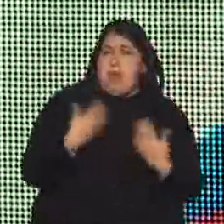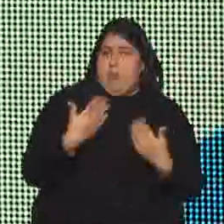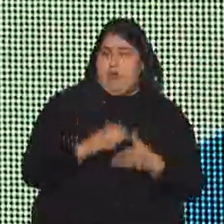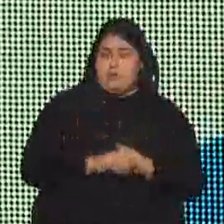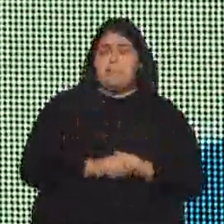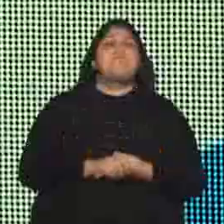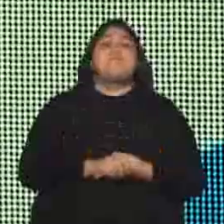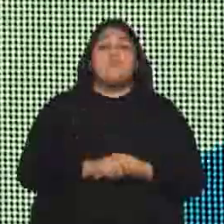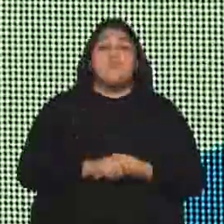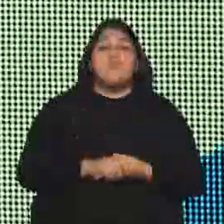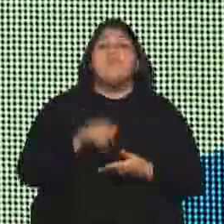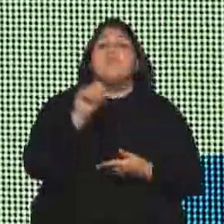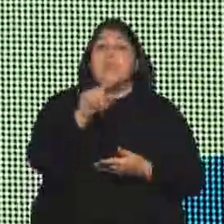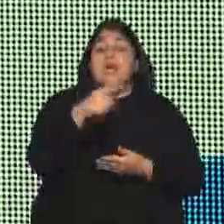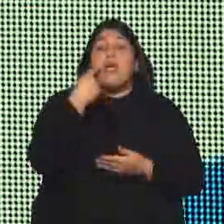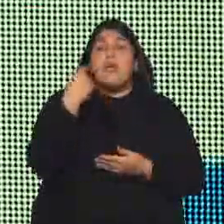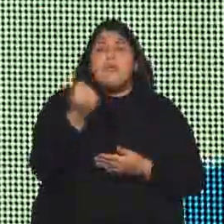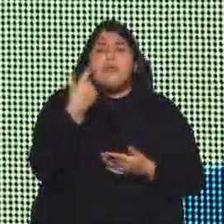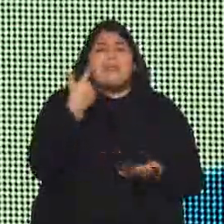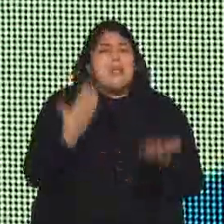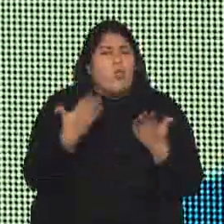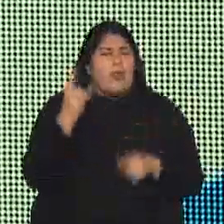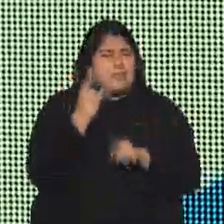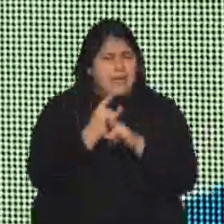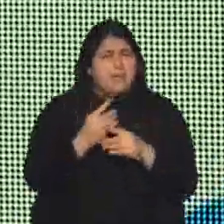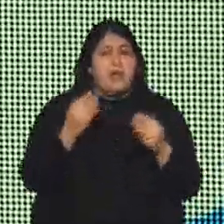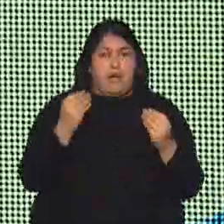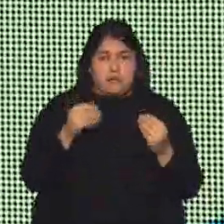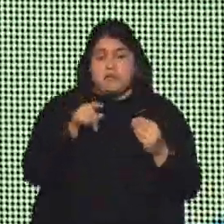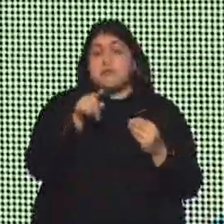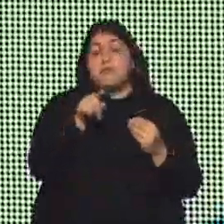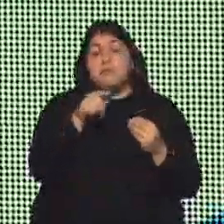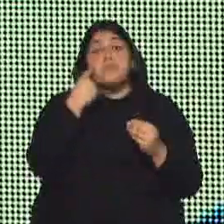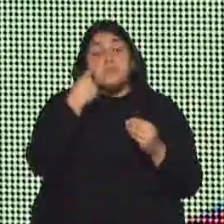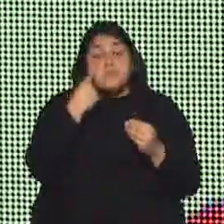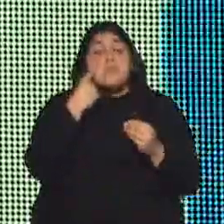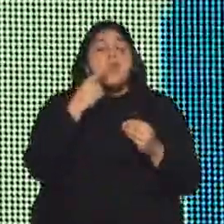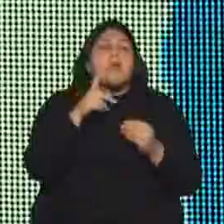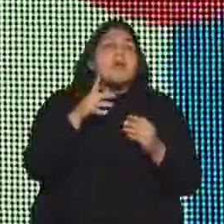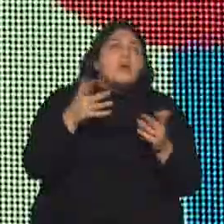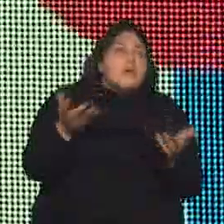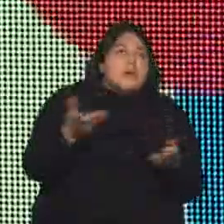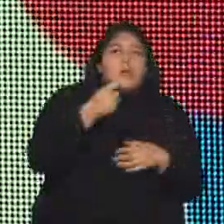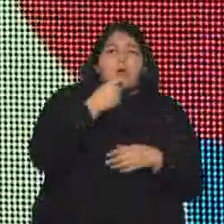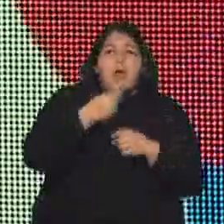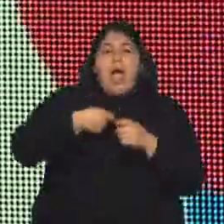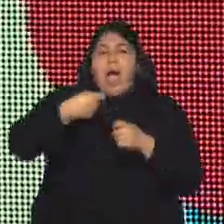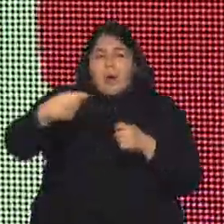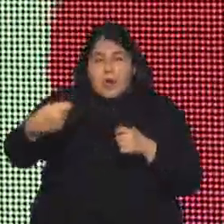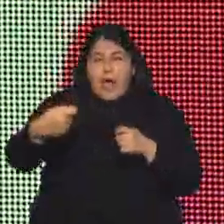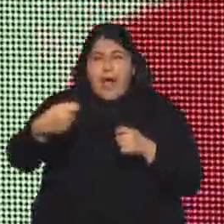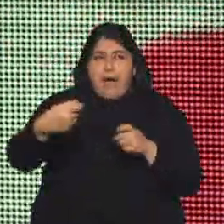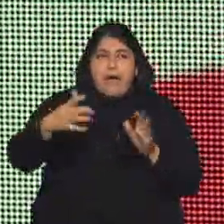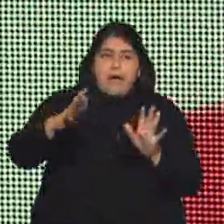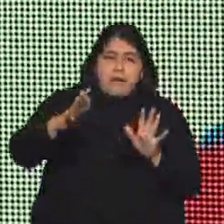A ver, tenés que comparar siempre. Digo, no te tientes con esto de él ahora, en caso de